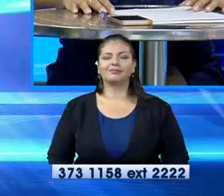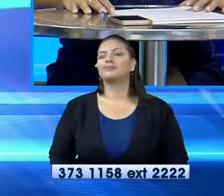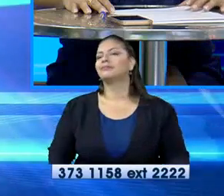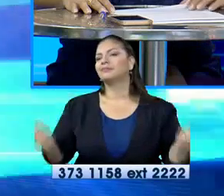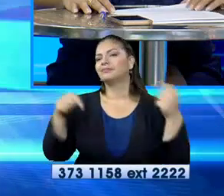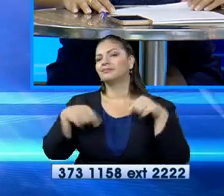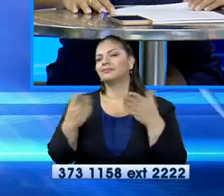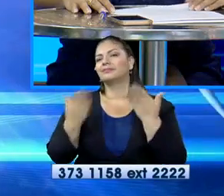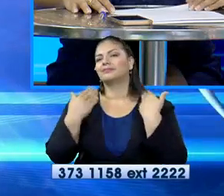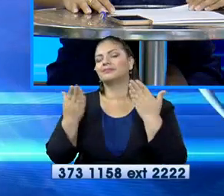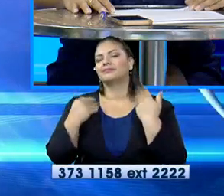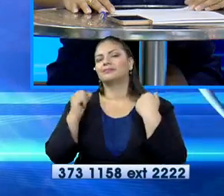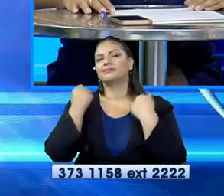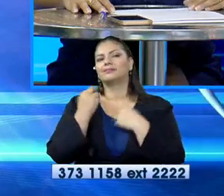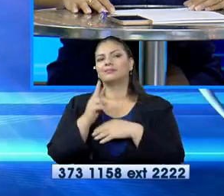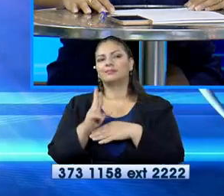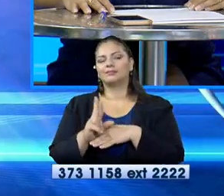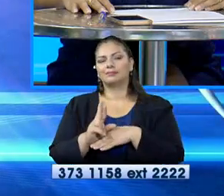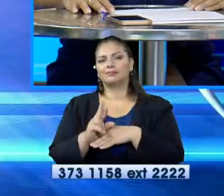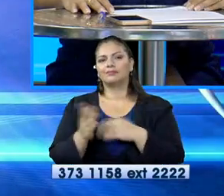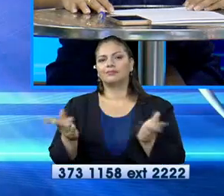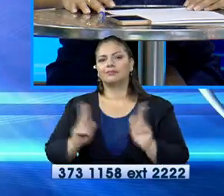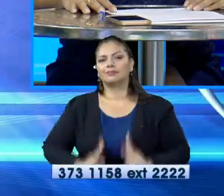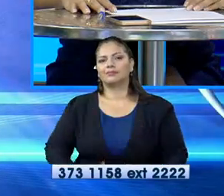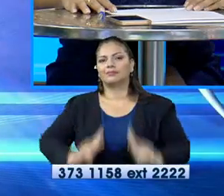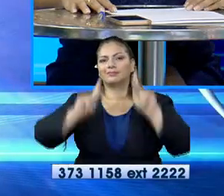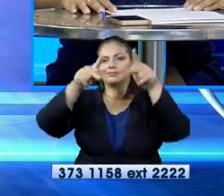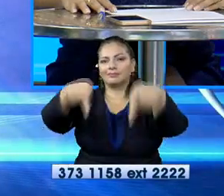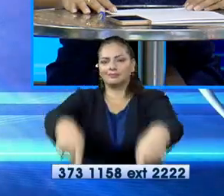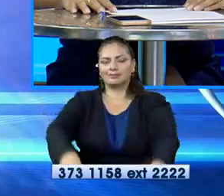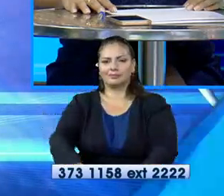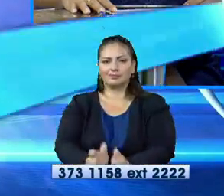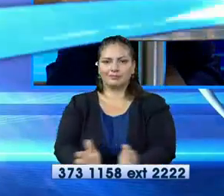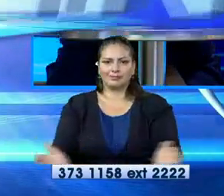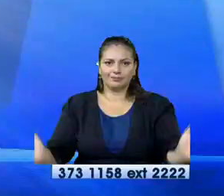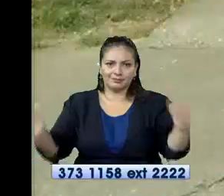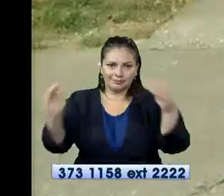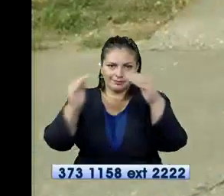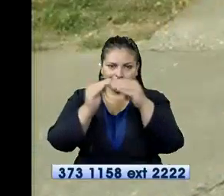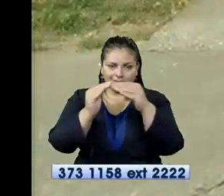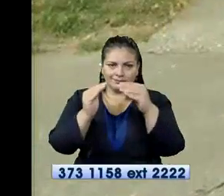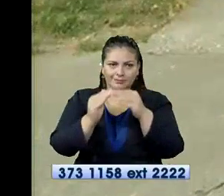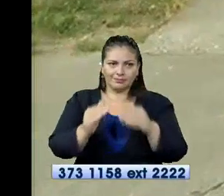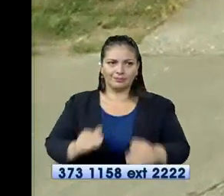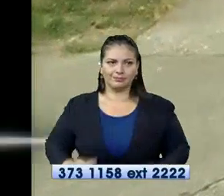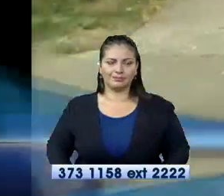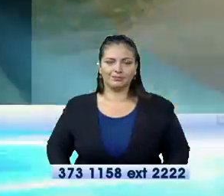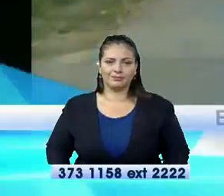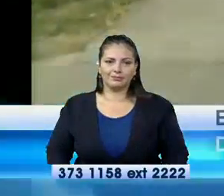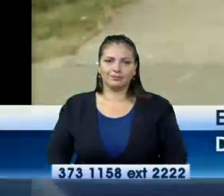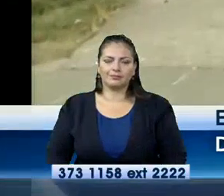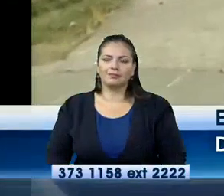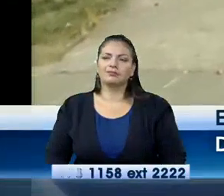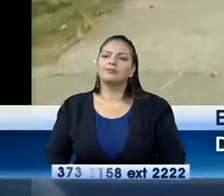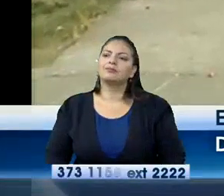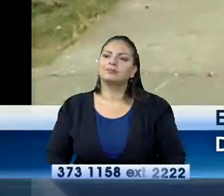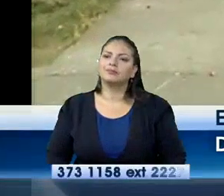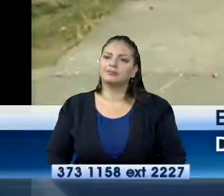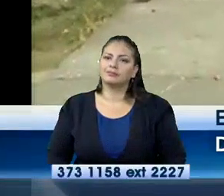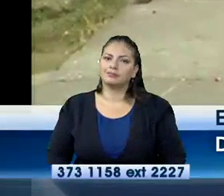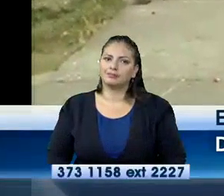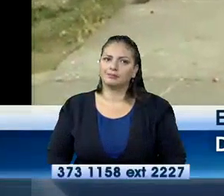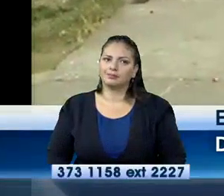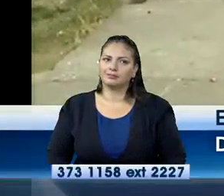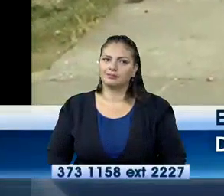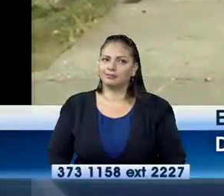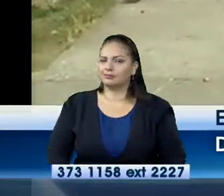sur de Guayaquil. Estamos en un punto de la isla Trinitaria, en el acceso al Trinipuerto, solamente como referencia. Acá las tricimotos